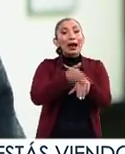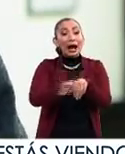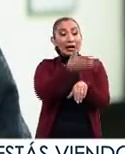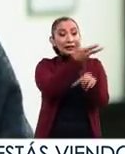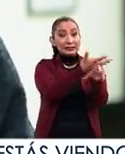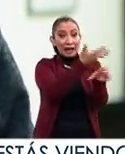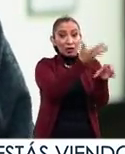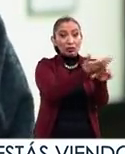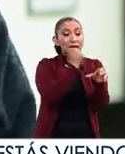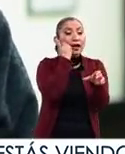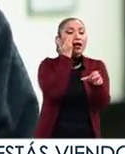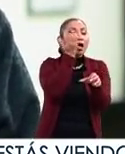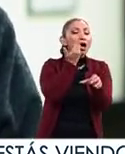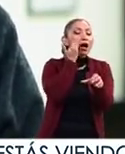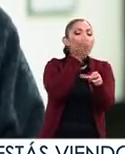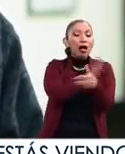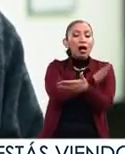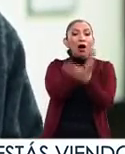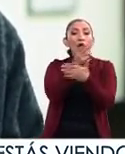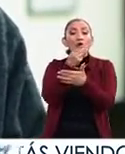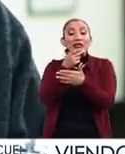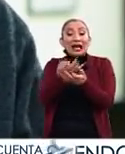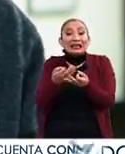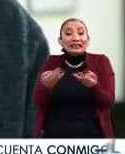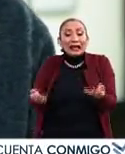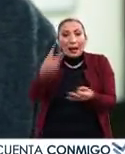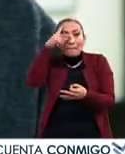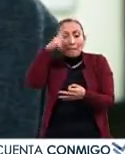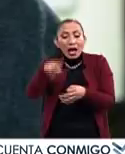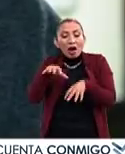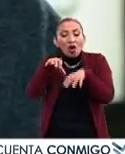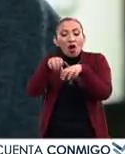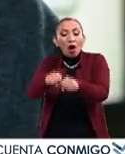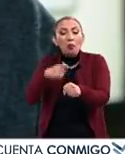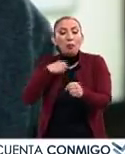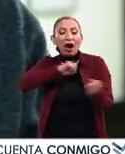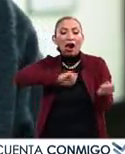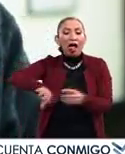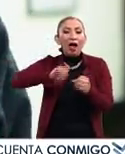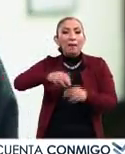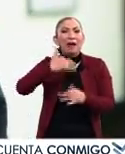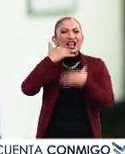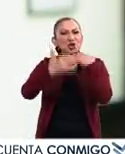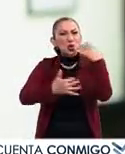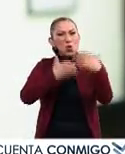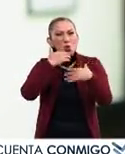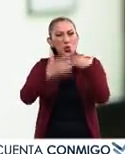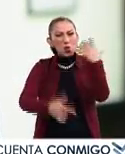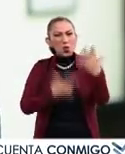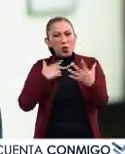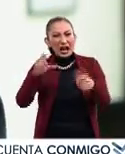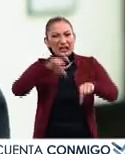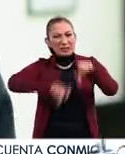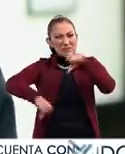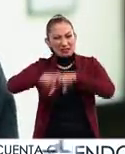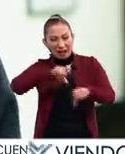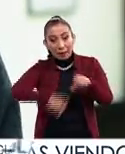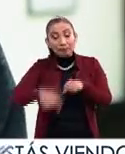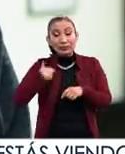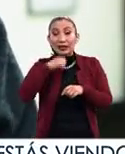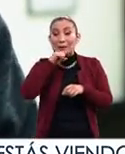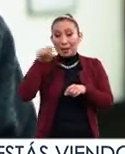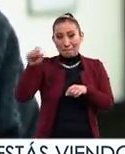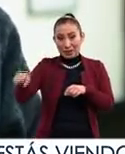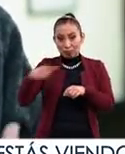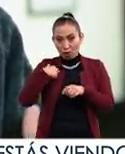Estados Unidos pretendía utilizar territorio nacional como desecho tóxico y nuclear. A su vez, el